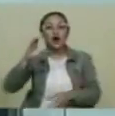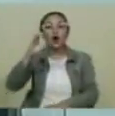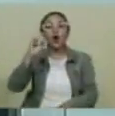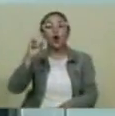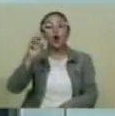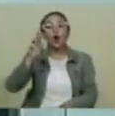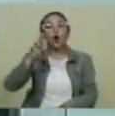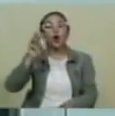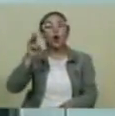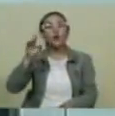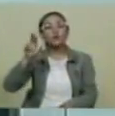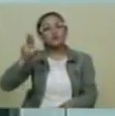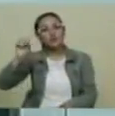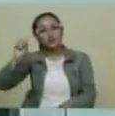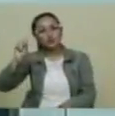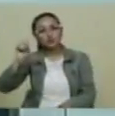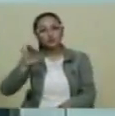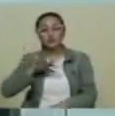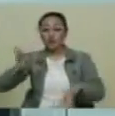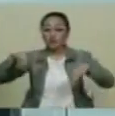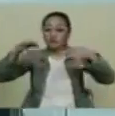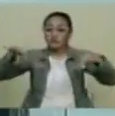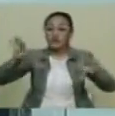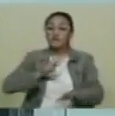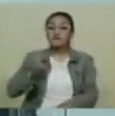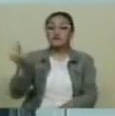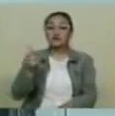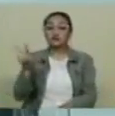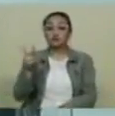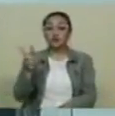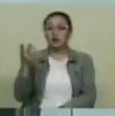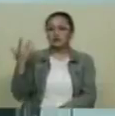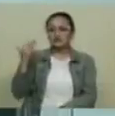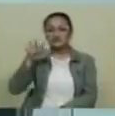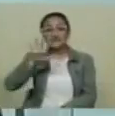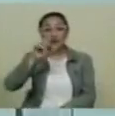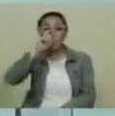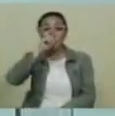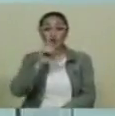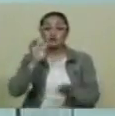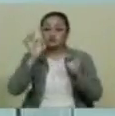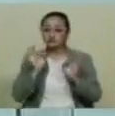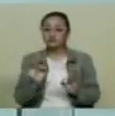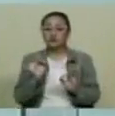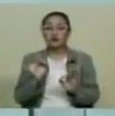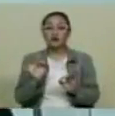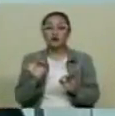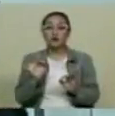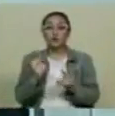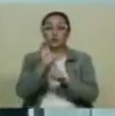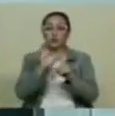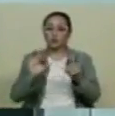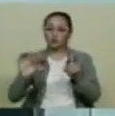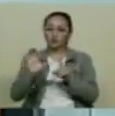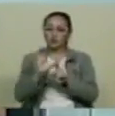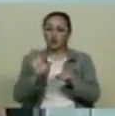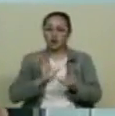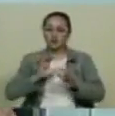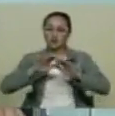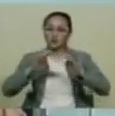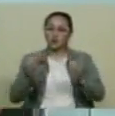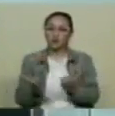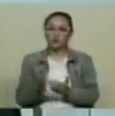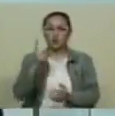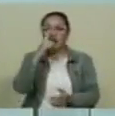Christi, los Diablos Danzantes de Venezuela. Hace exactamente 5 años fueron declarados como Patrimonio Cultural de la Humanidad, en